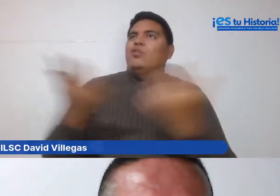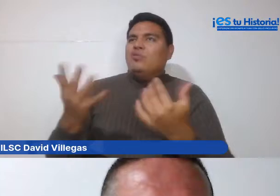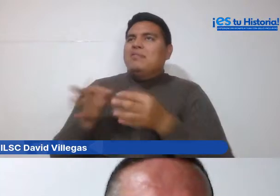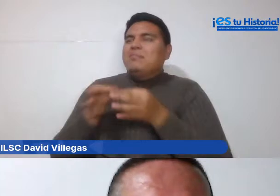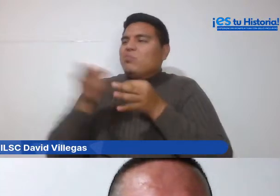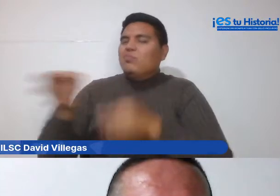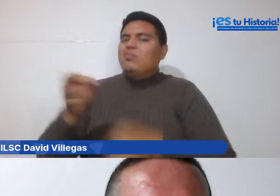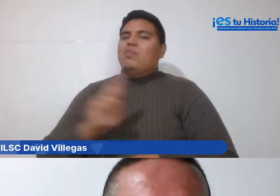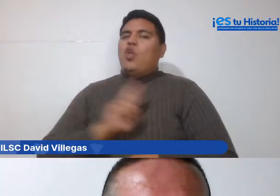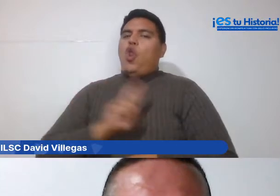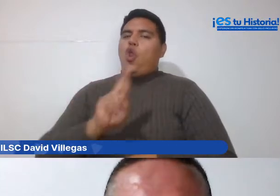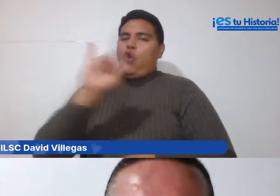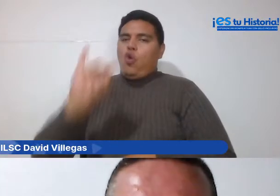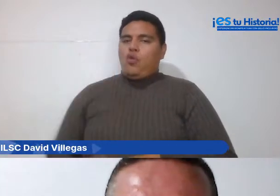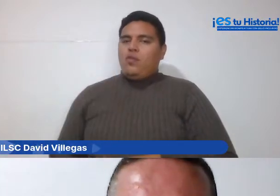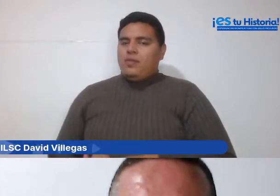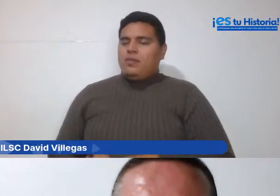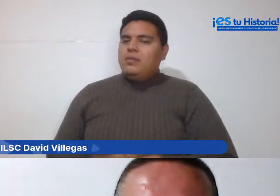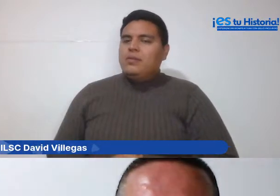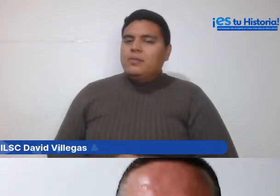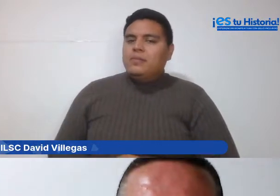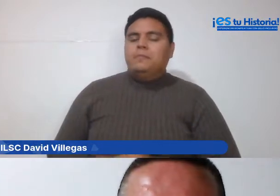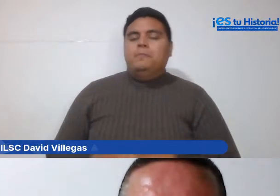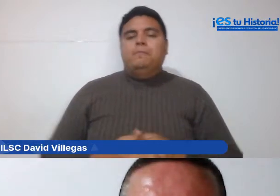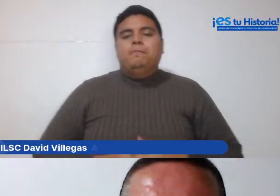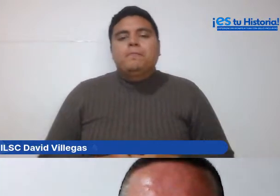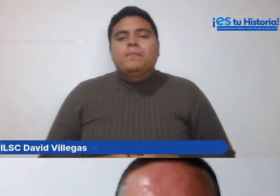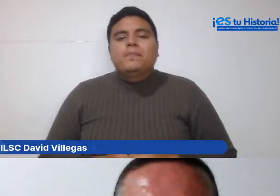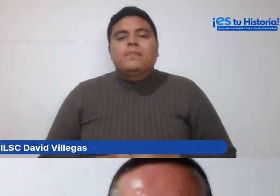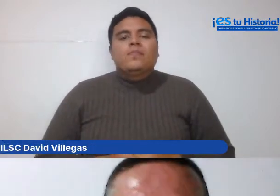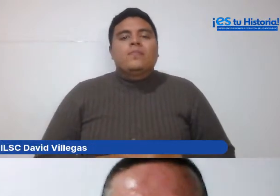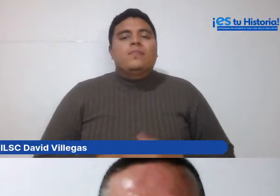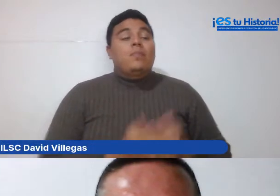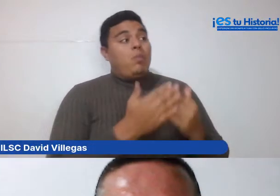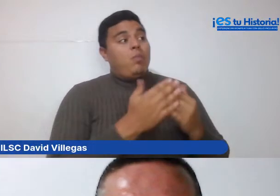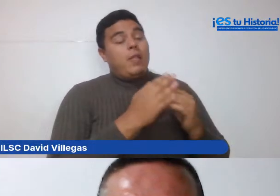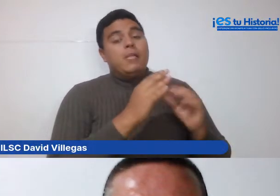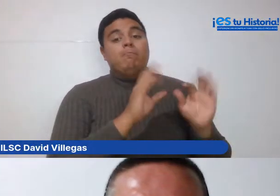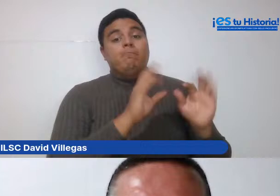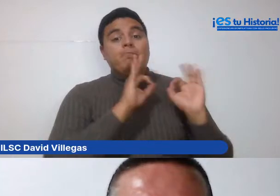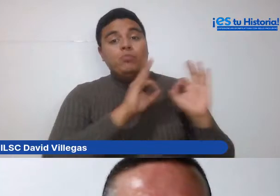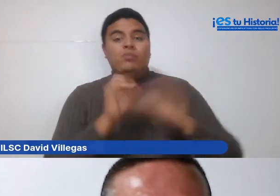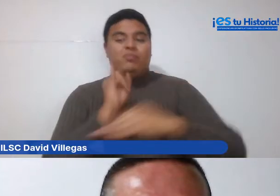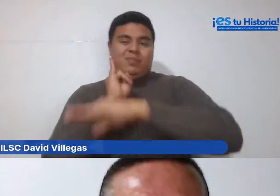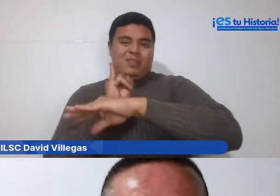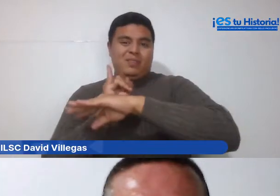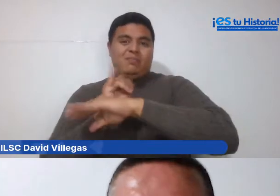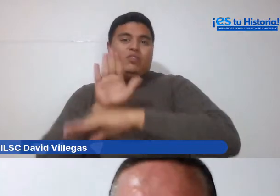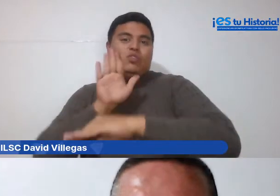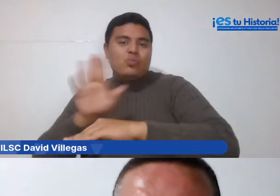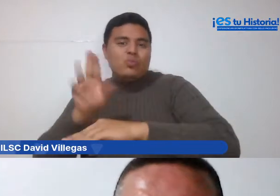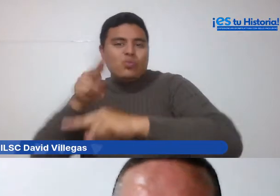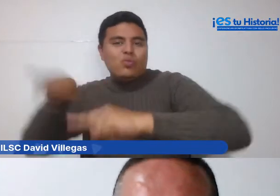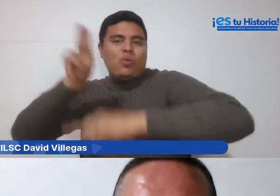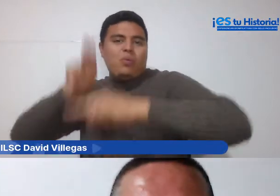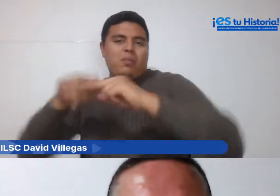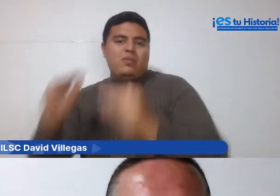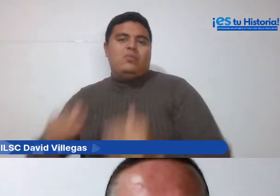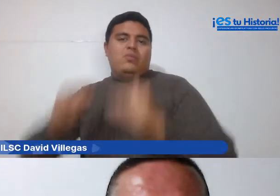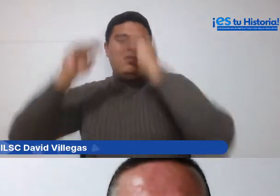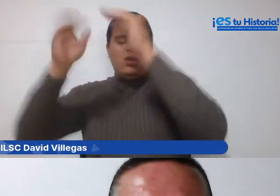todas maneras reitero pues el saludo cordial de la comunidad educativa de la Escuela Normal Superior Jorge Isaacs del municipio de Roldanillo.